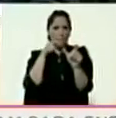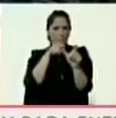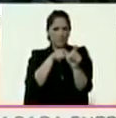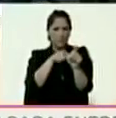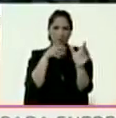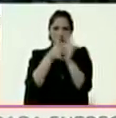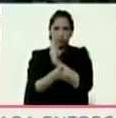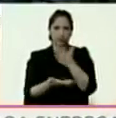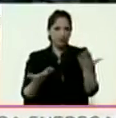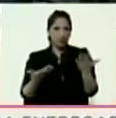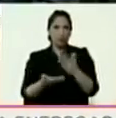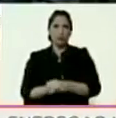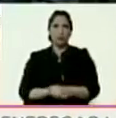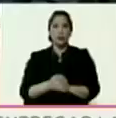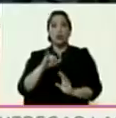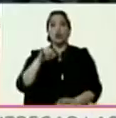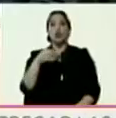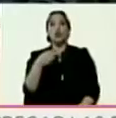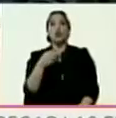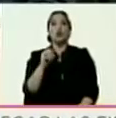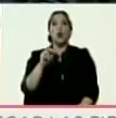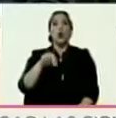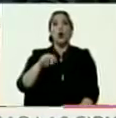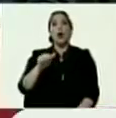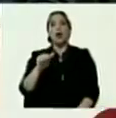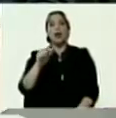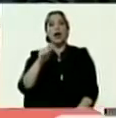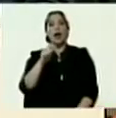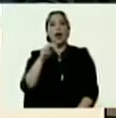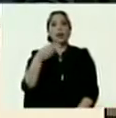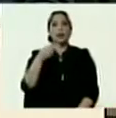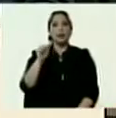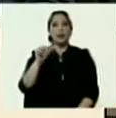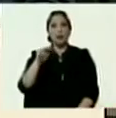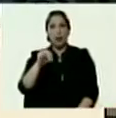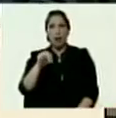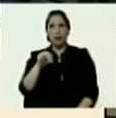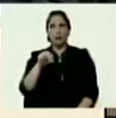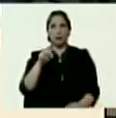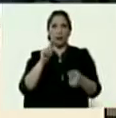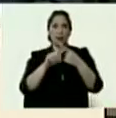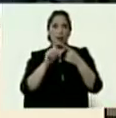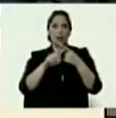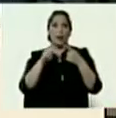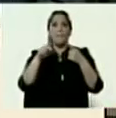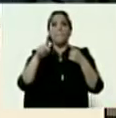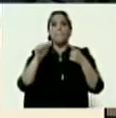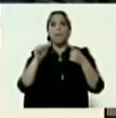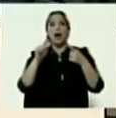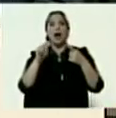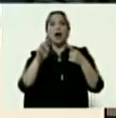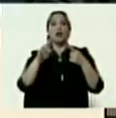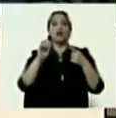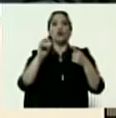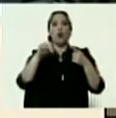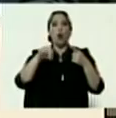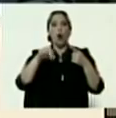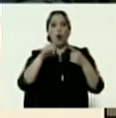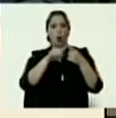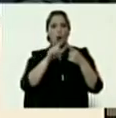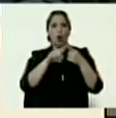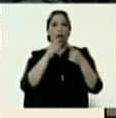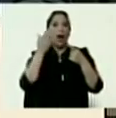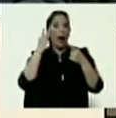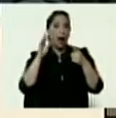Novelli, es Jonathan Orlando García, alias Patrón Pobre, que es una de las